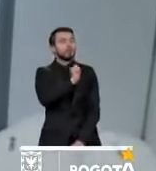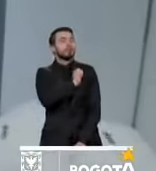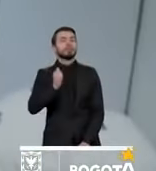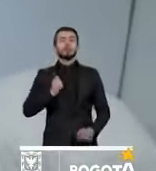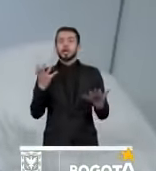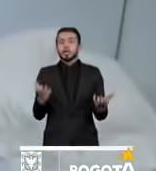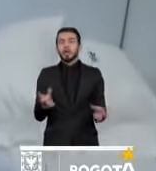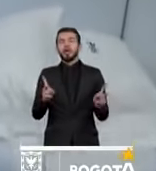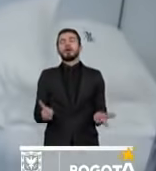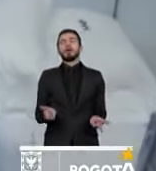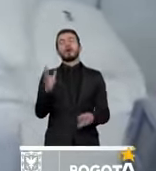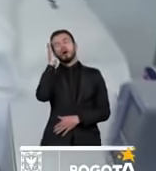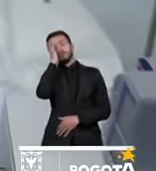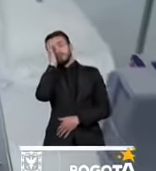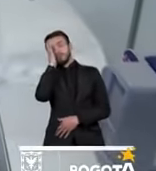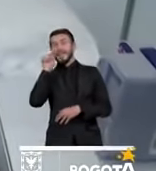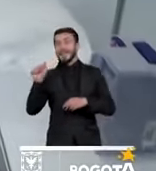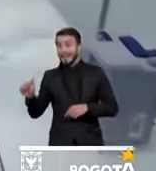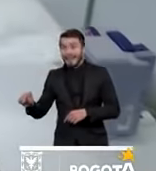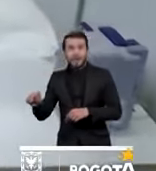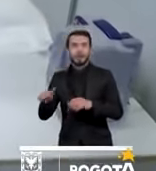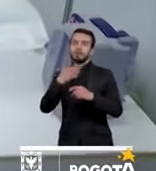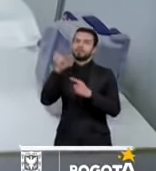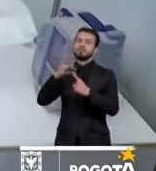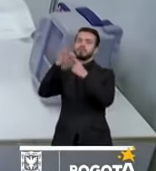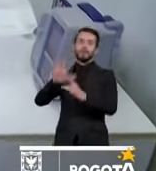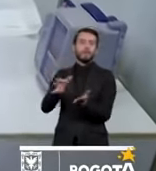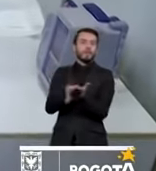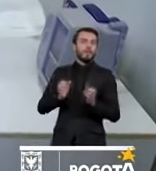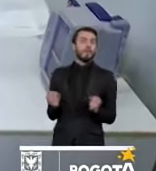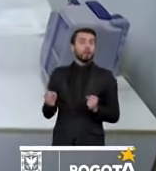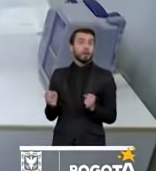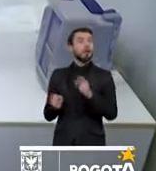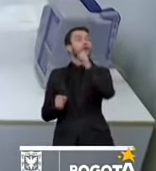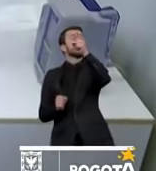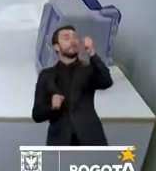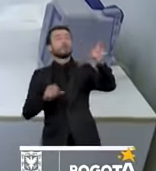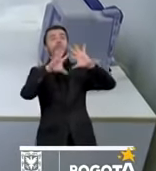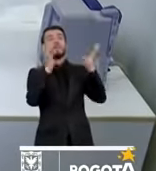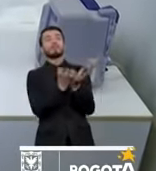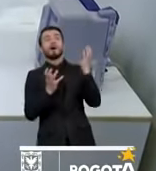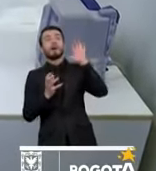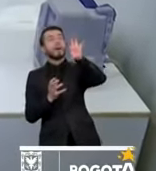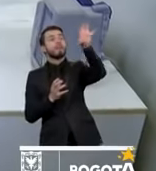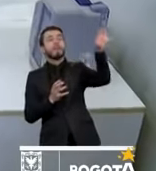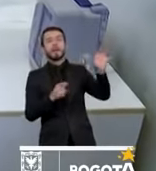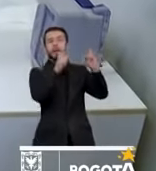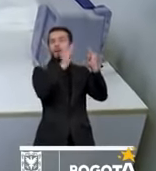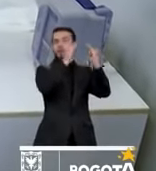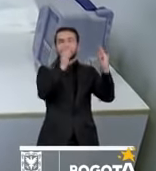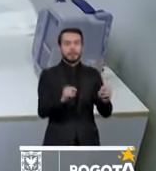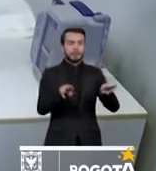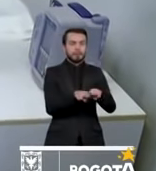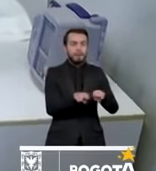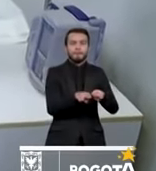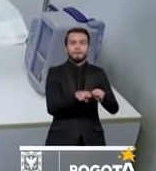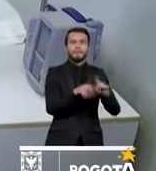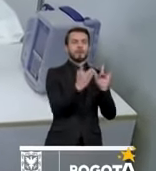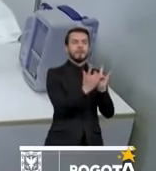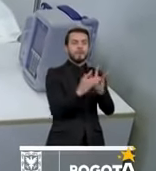funcionando, en donde las camas no tienen esta privacidad que hoy Corferia le ofrece. Okay. Además, unas camas